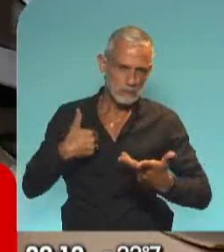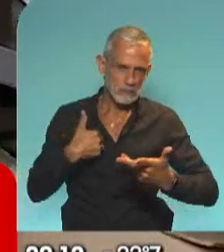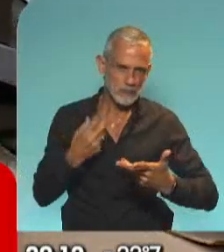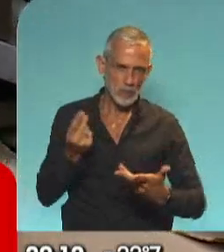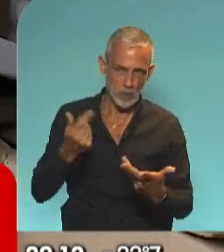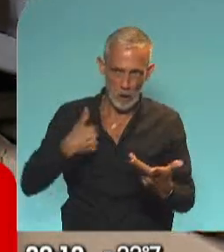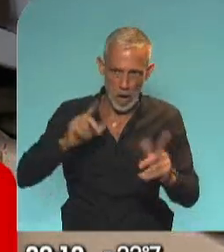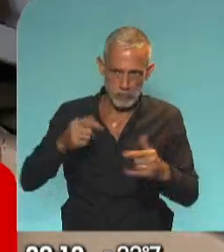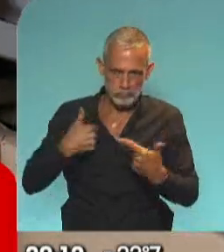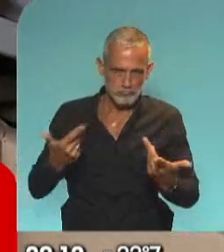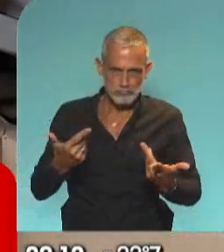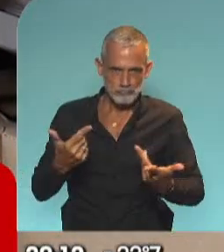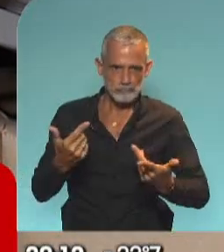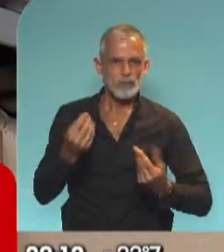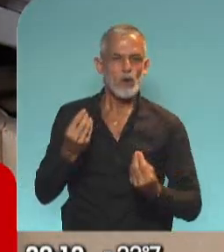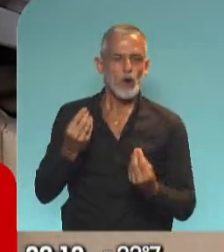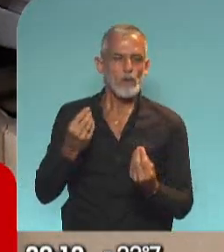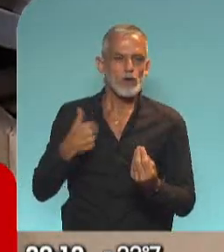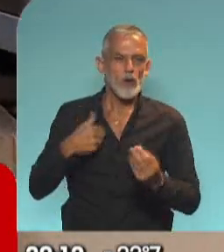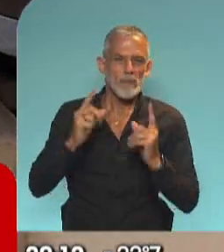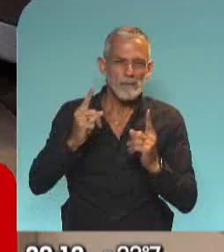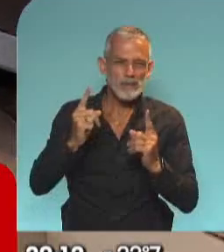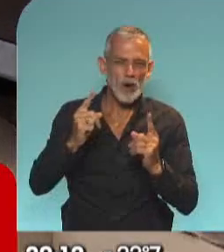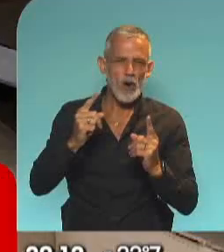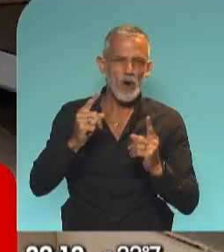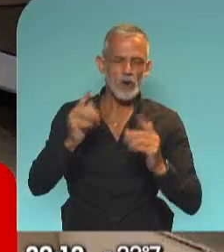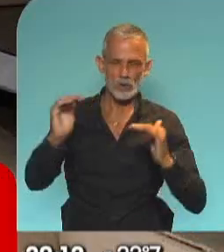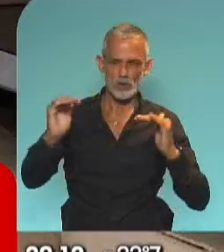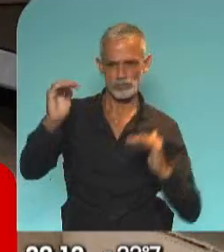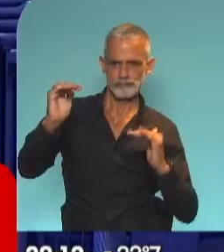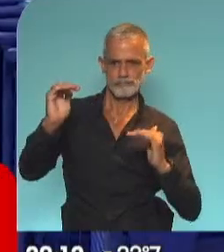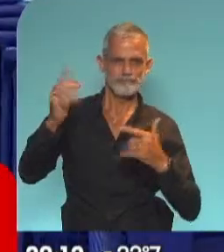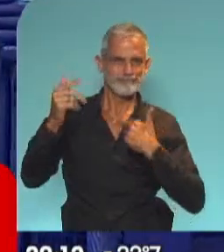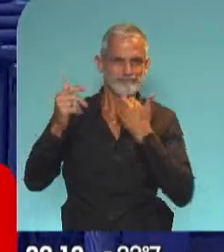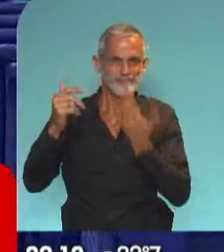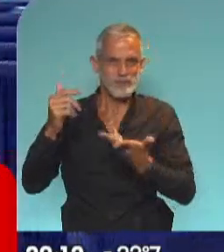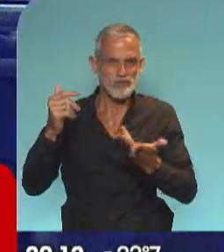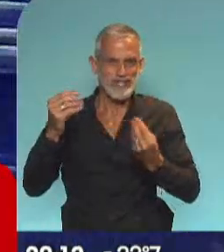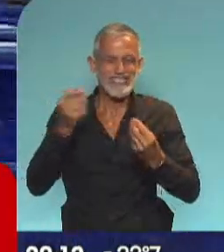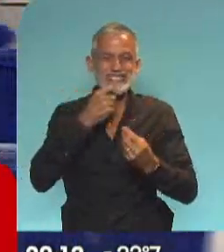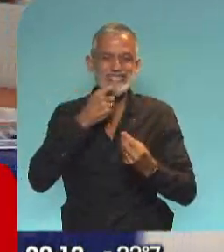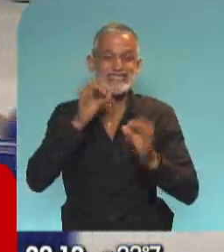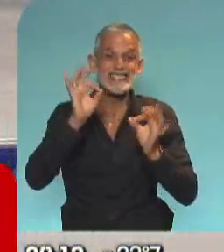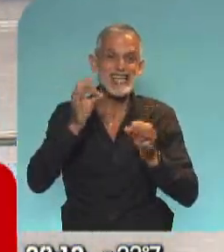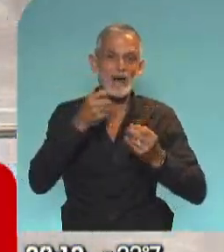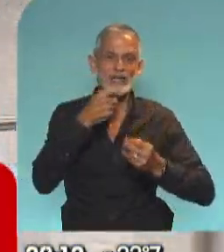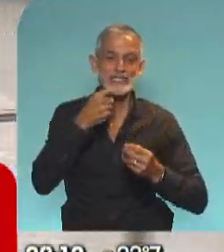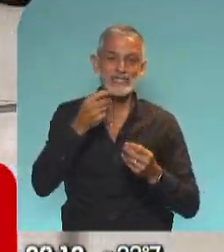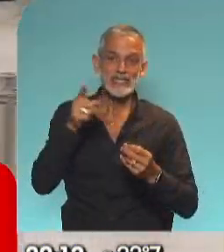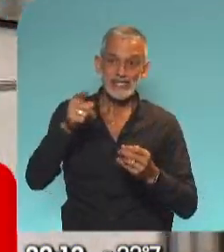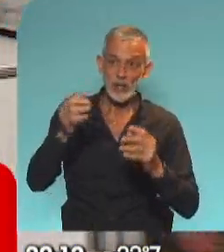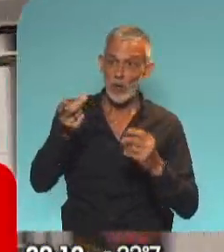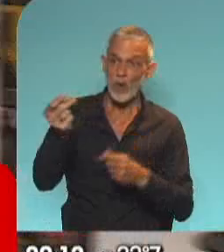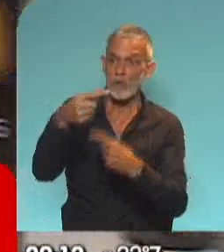casos no se encuentra en las mismas condiciones que el proveedor para poder determinar la inocuidad de